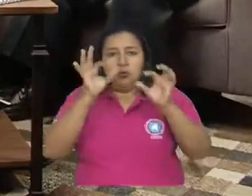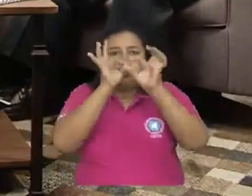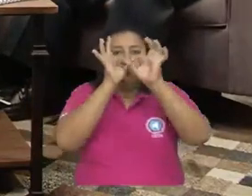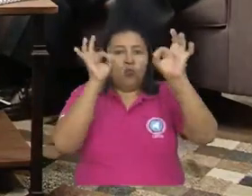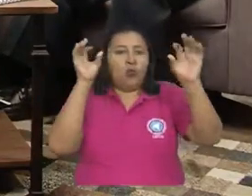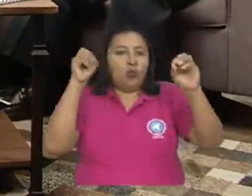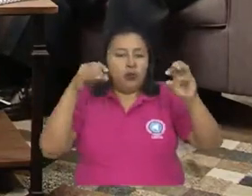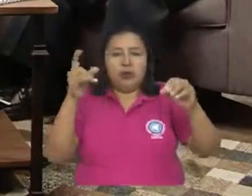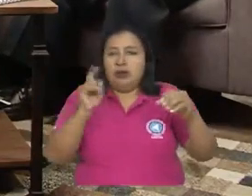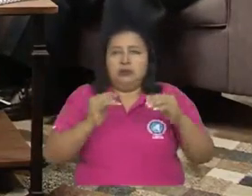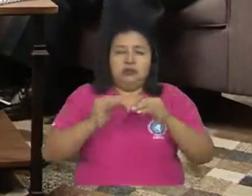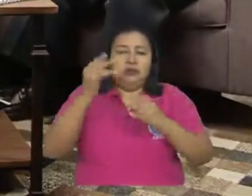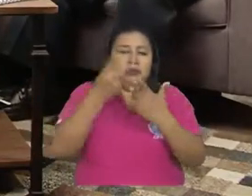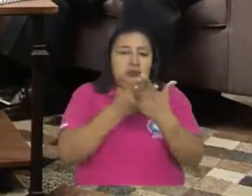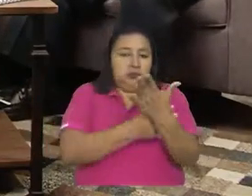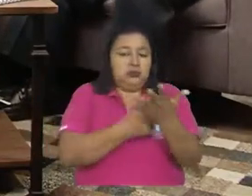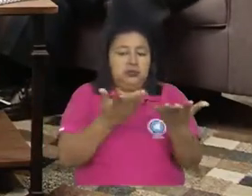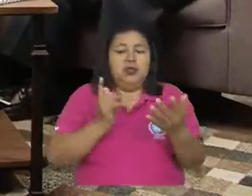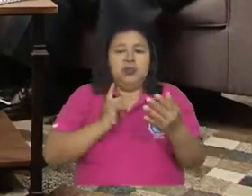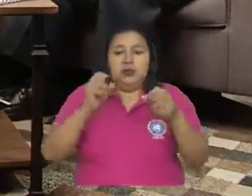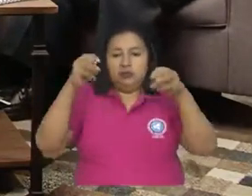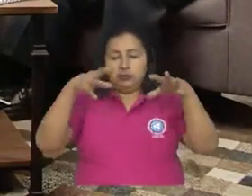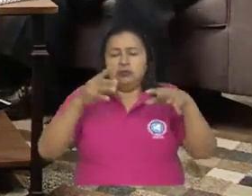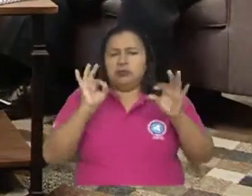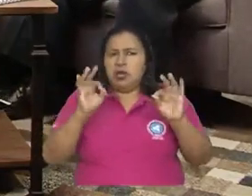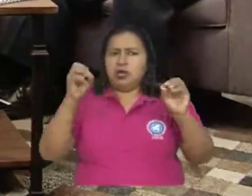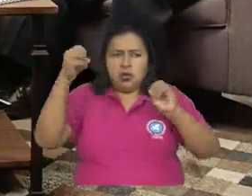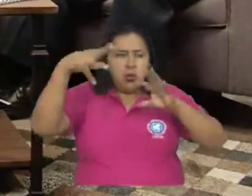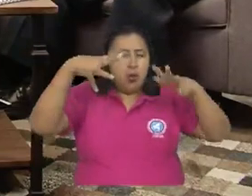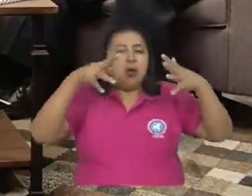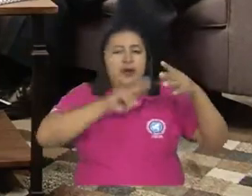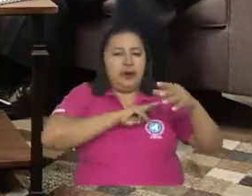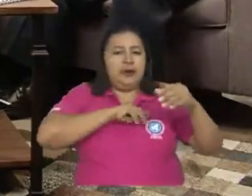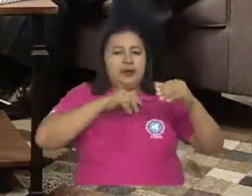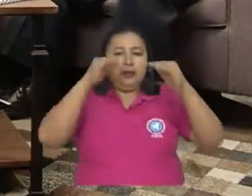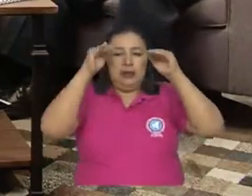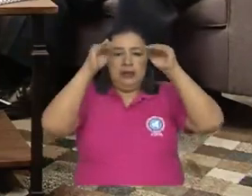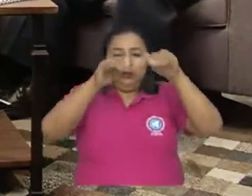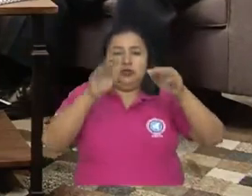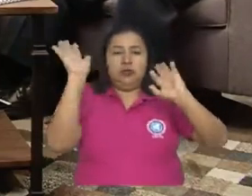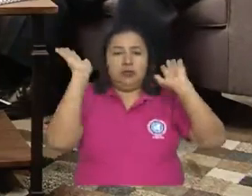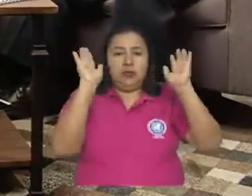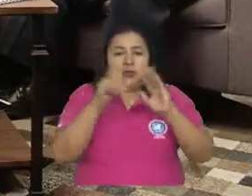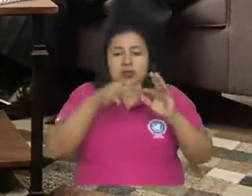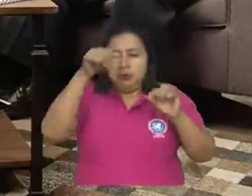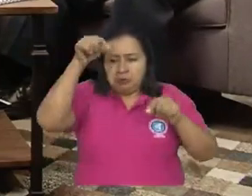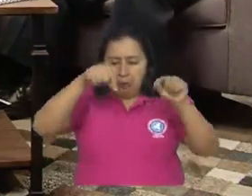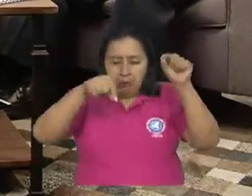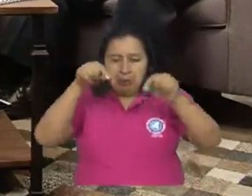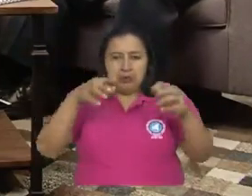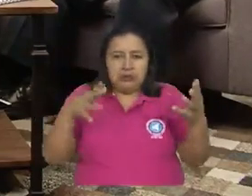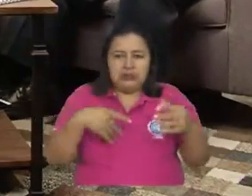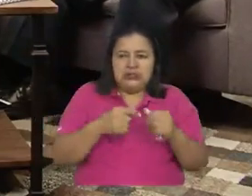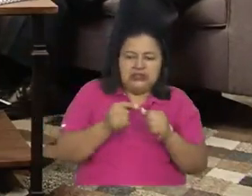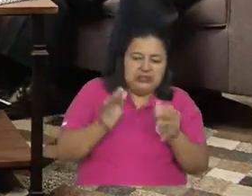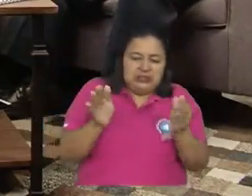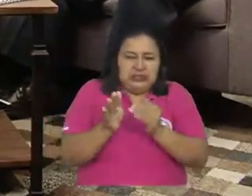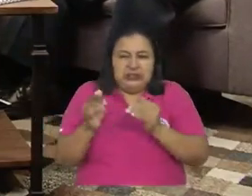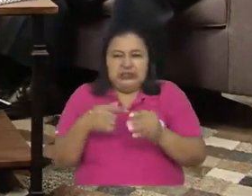tan alta la cuenta, tenés iluminación, todo bien iluminado el techo del mercado, ya no hay goteras, ya no hay aquella incomodidad,